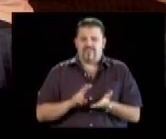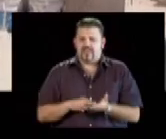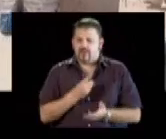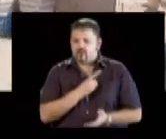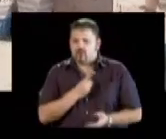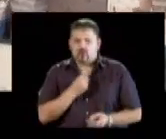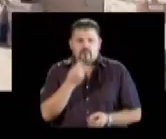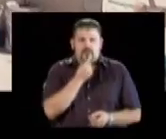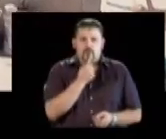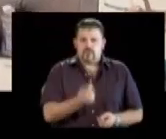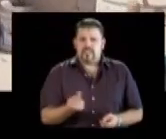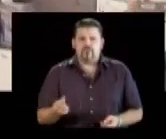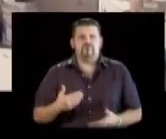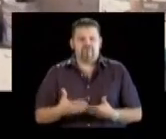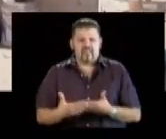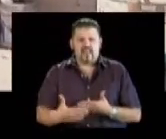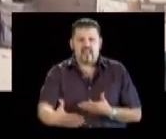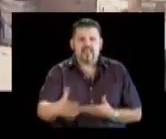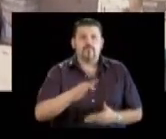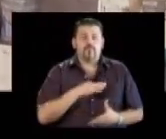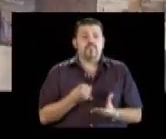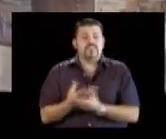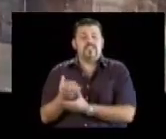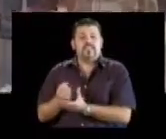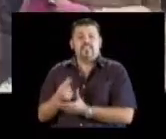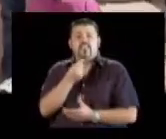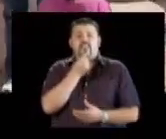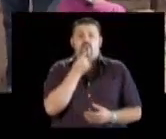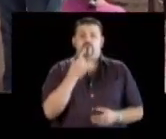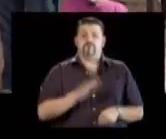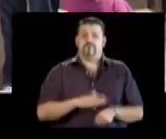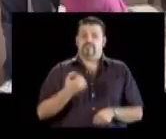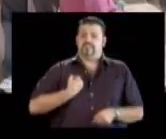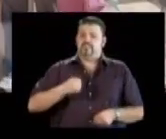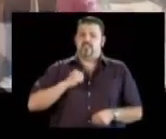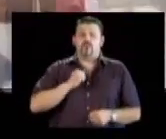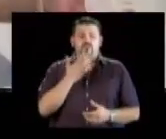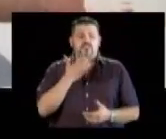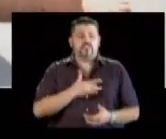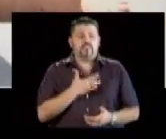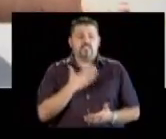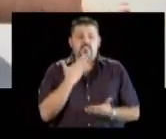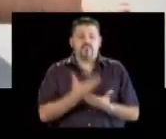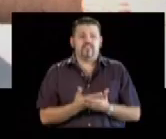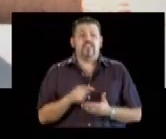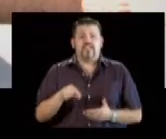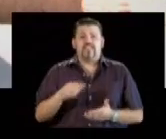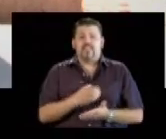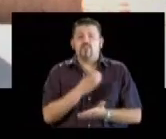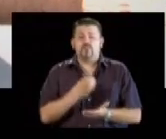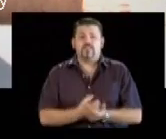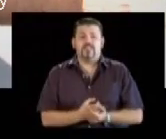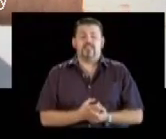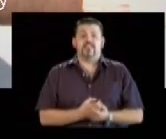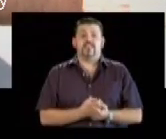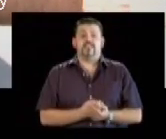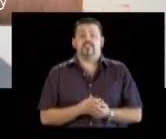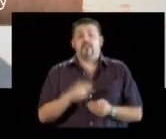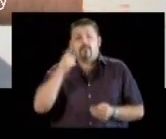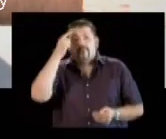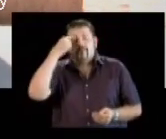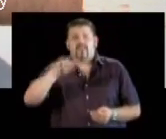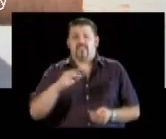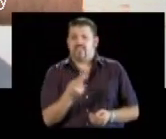salgan adelante y para que no sean otros niños más para la calle. Porque es lo que los ayuda a seguir adelante, para que ellos